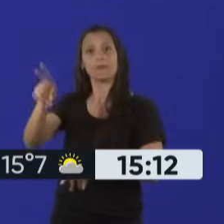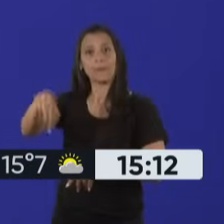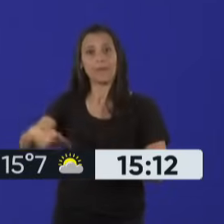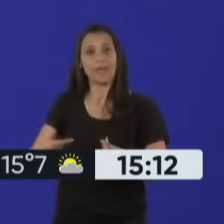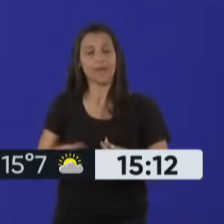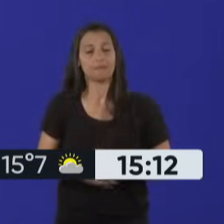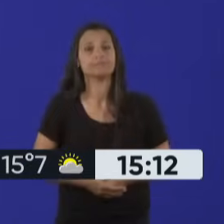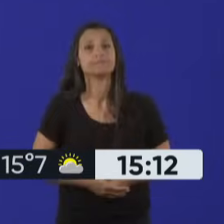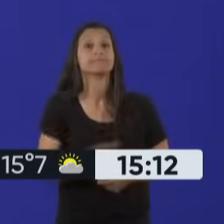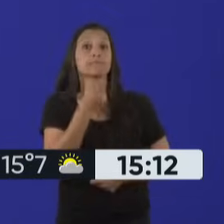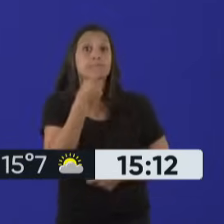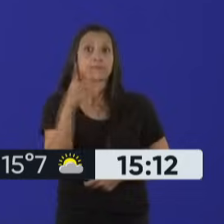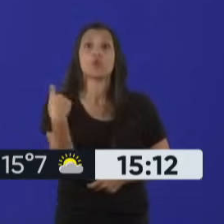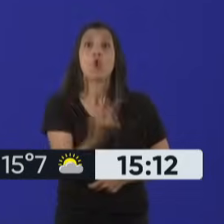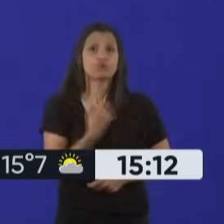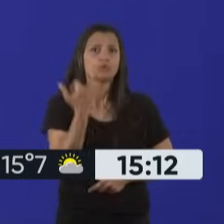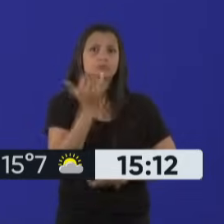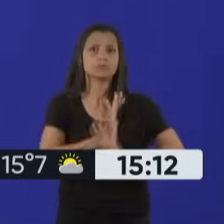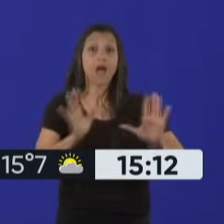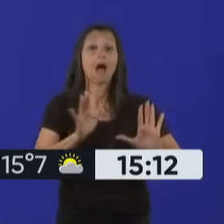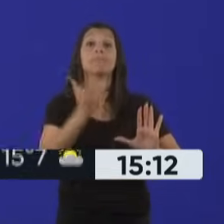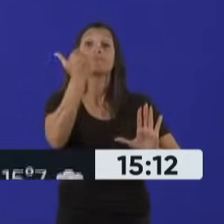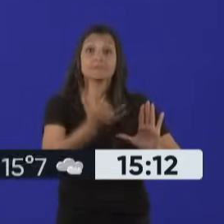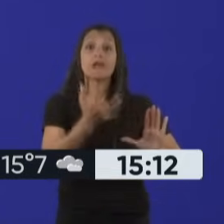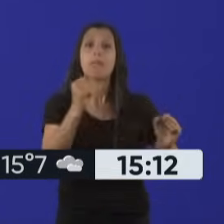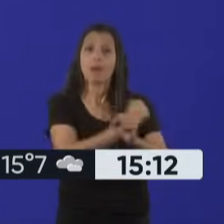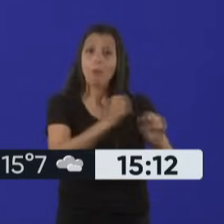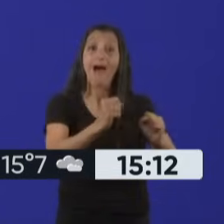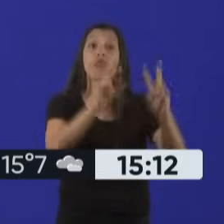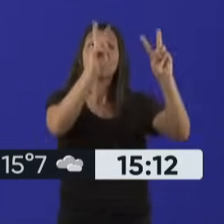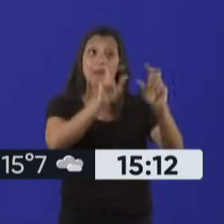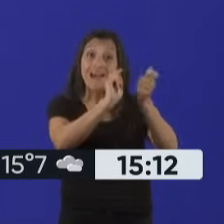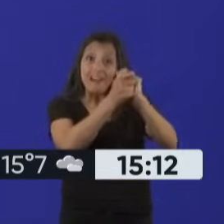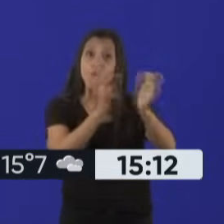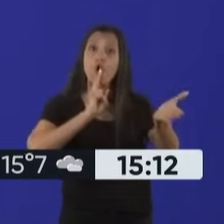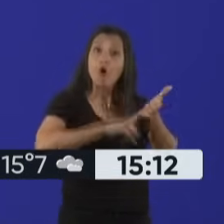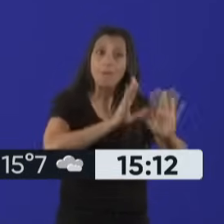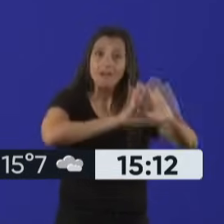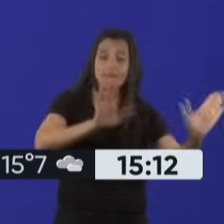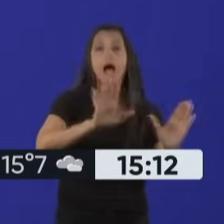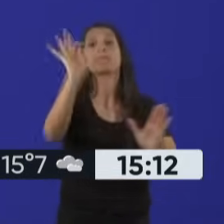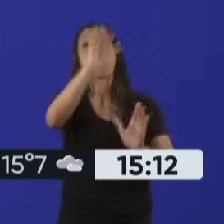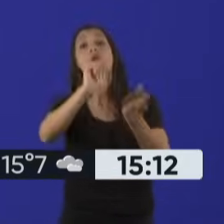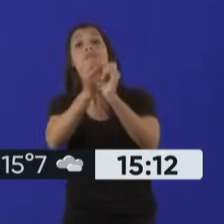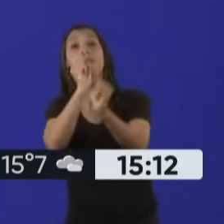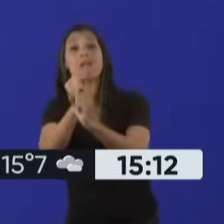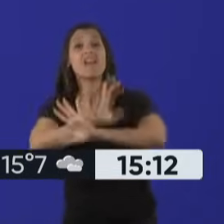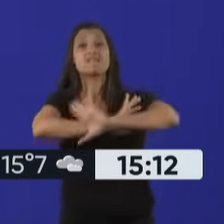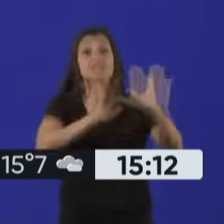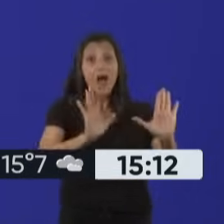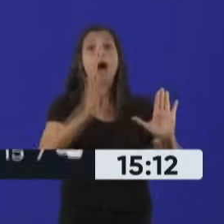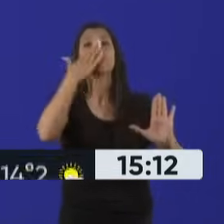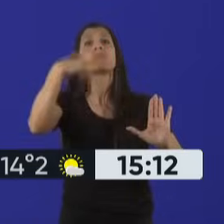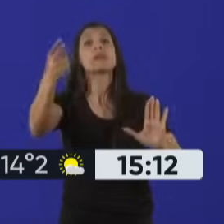Es decir, una vez que nosotros avancemos en la reforma tributaria, una vez que avancemos en la reforma laboral, vamos a estar